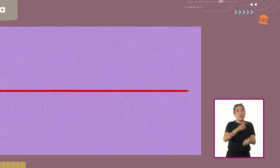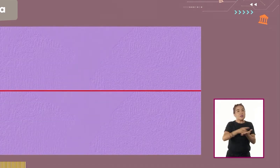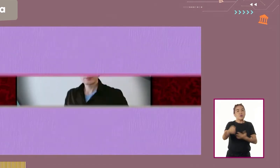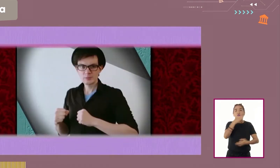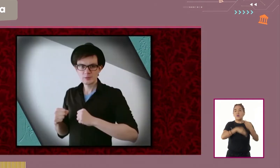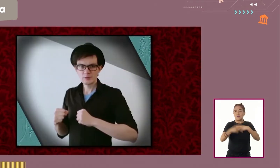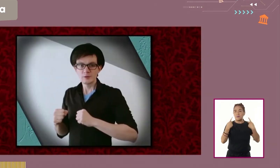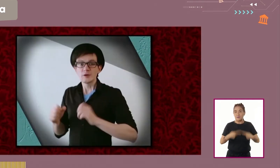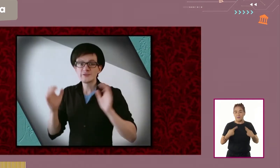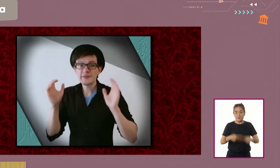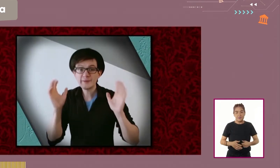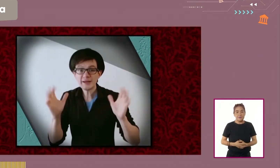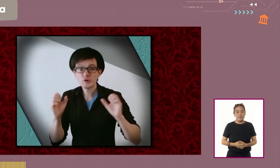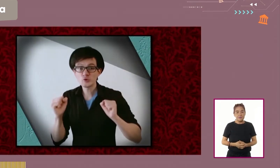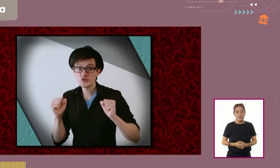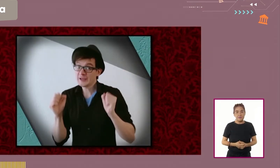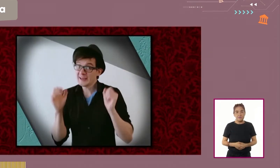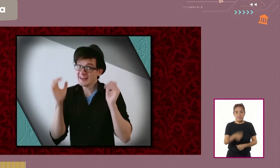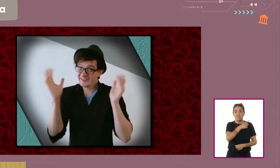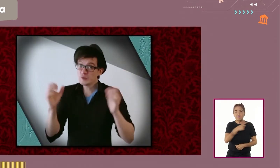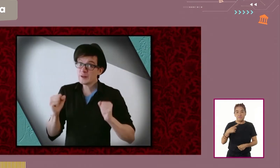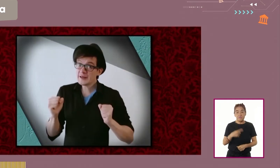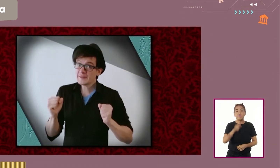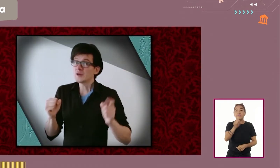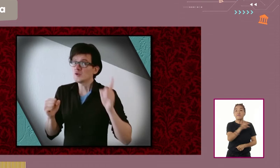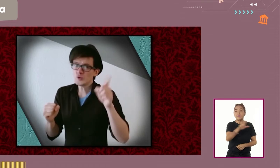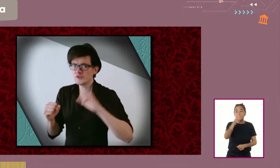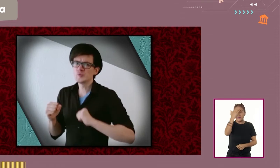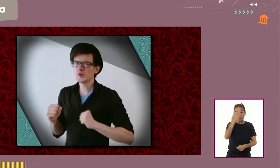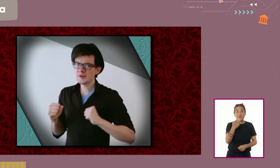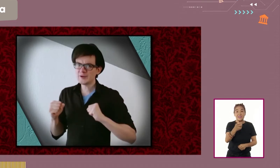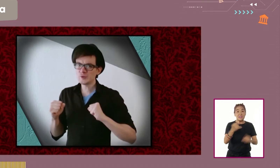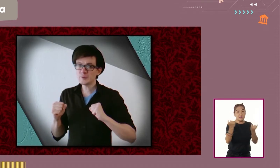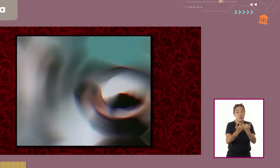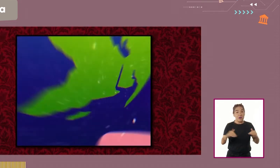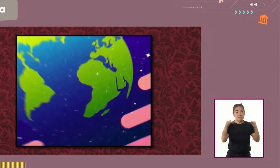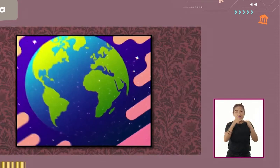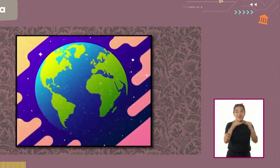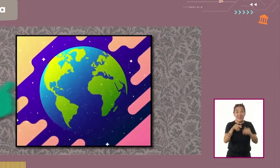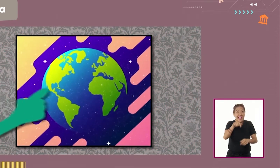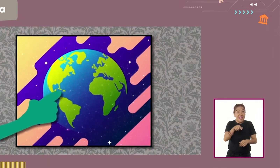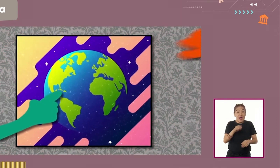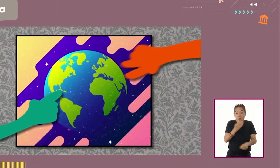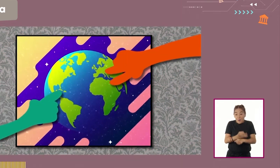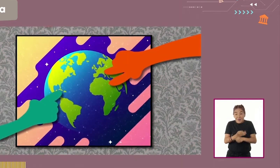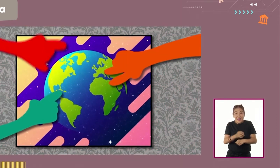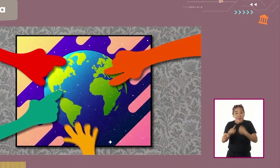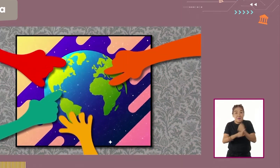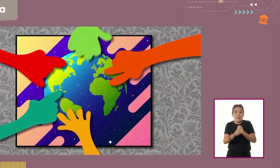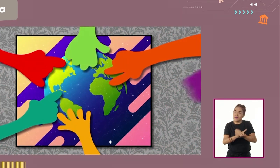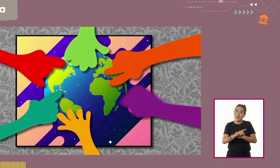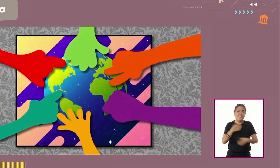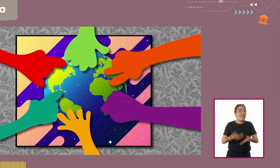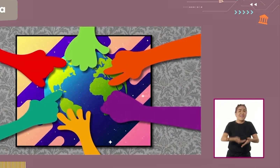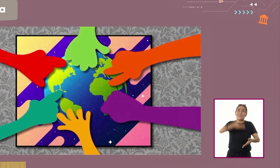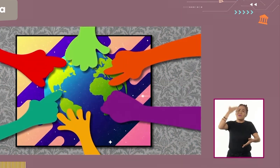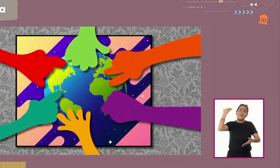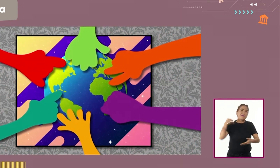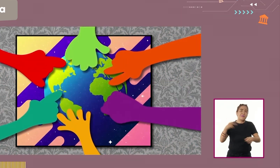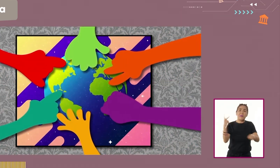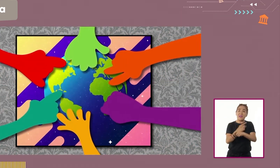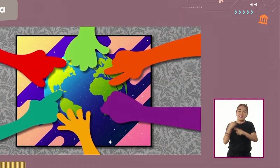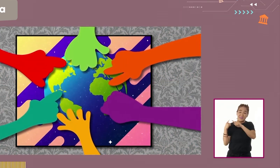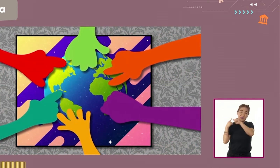Se debe reconocer que la desigualdad no es un problema nuevo, sino que tiene su origen en el pasado y que